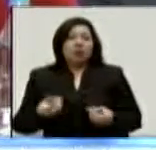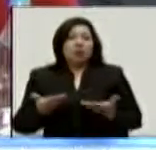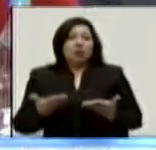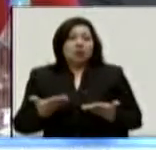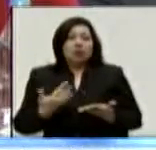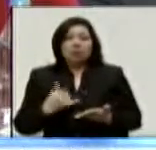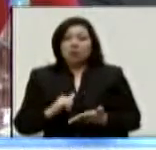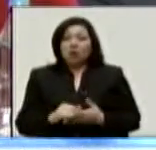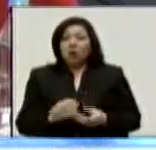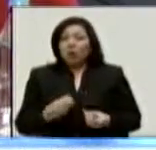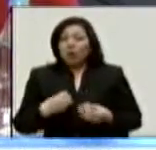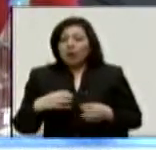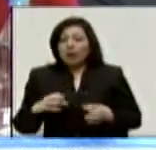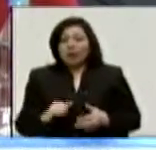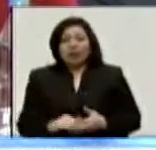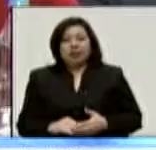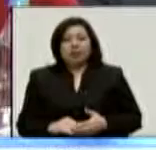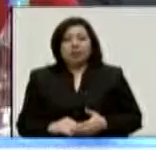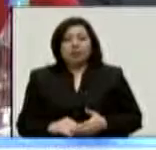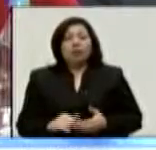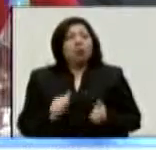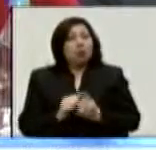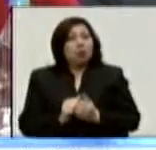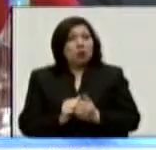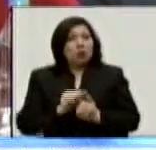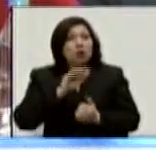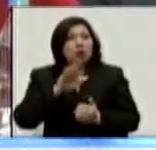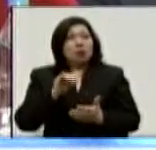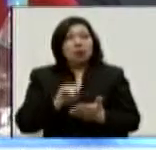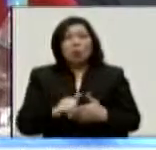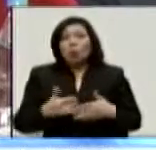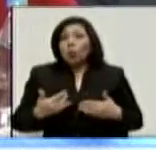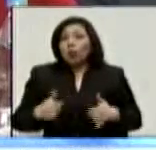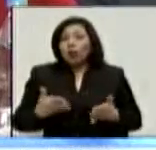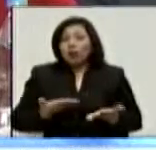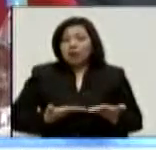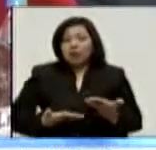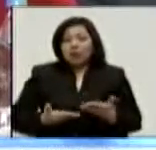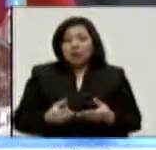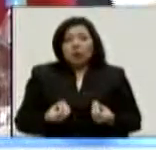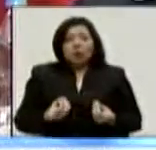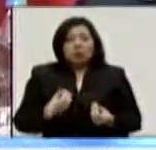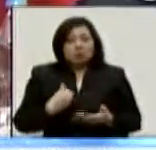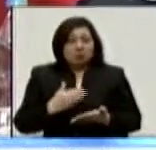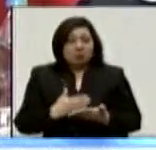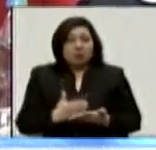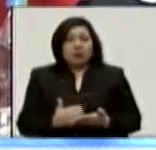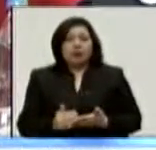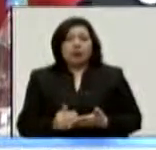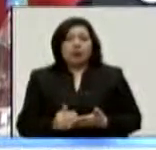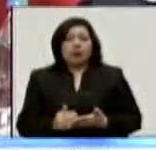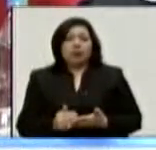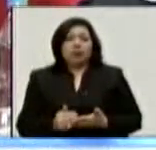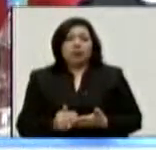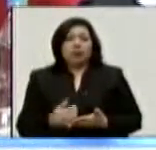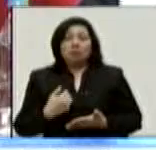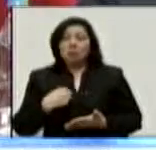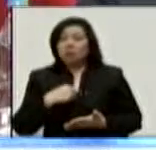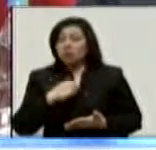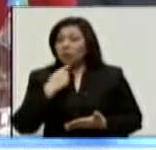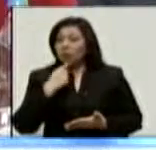la invitación, porque decía, con los viajes que hago, cualquier día me van a llamar a decir cómo se pasea el señor. Y vamos a